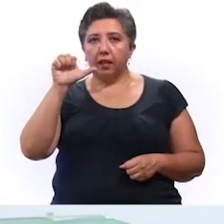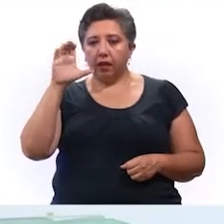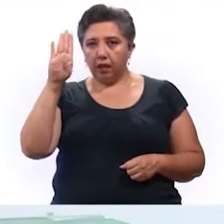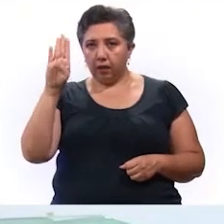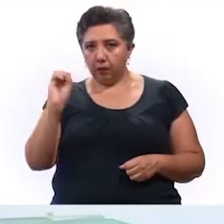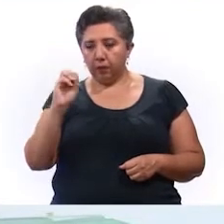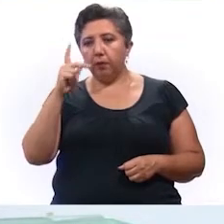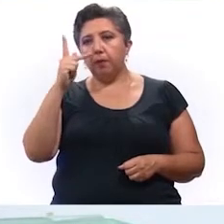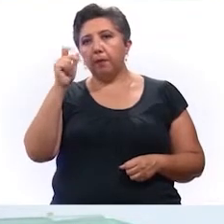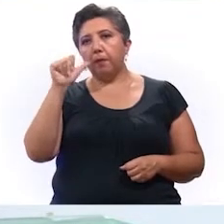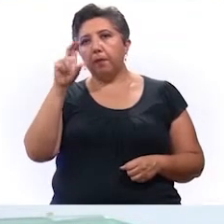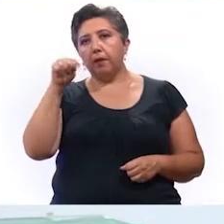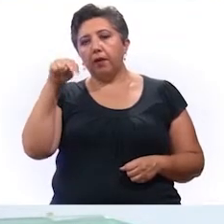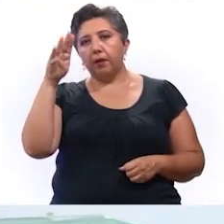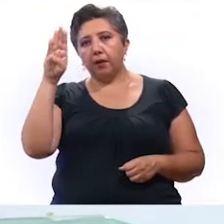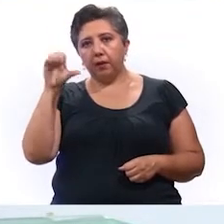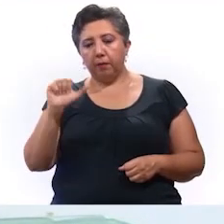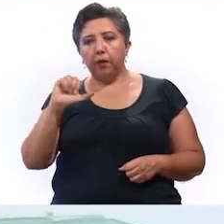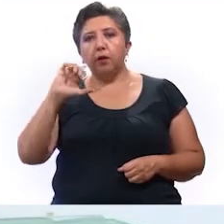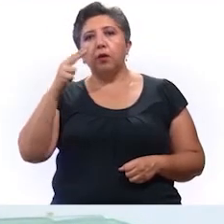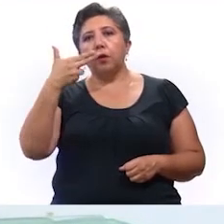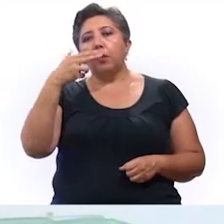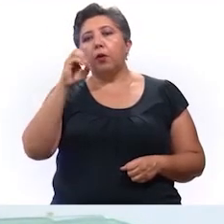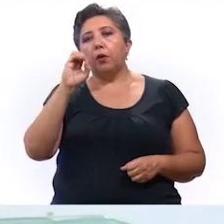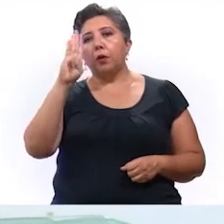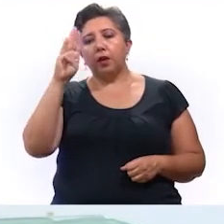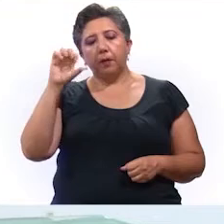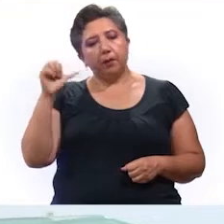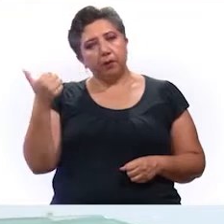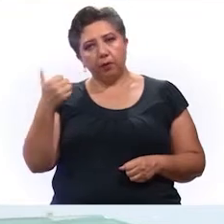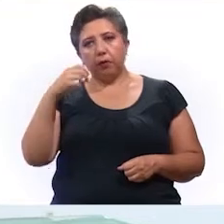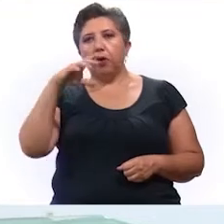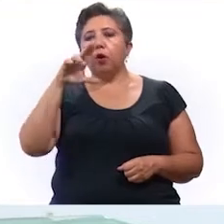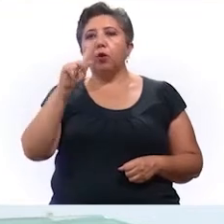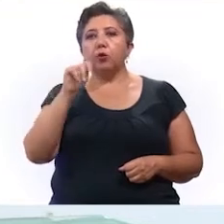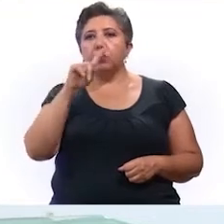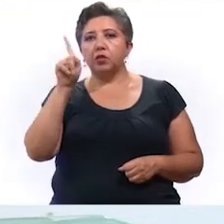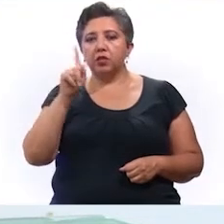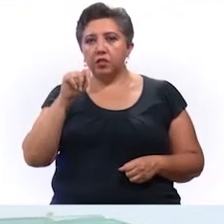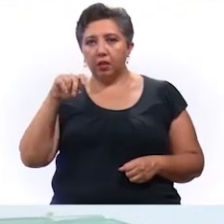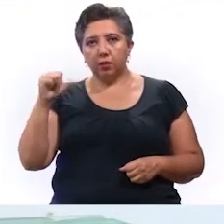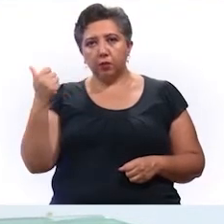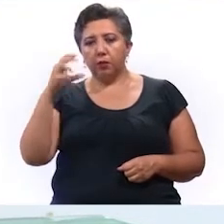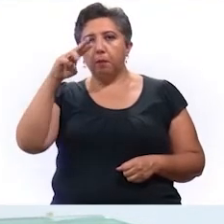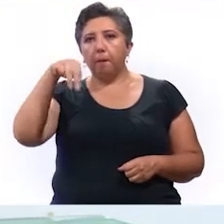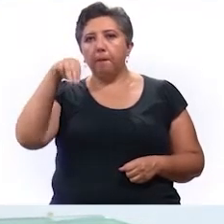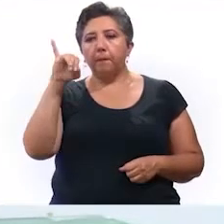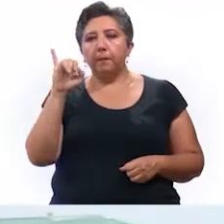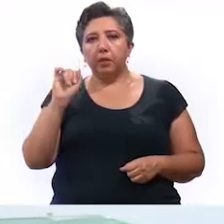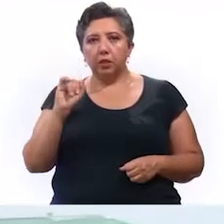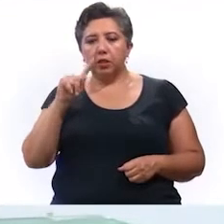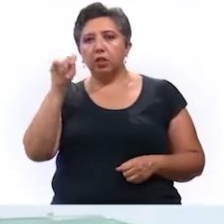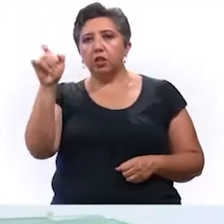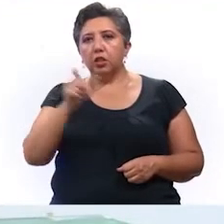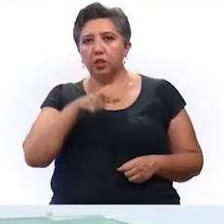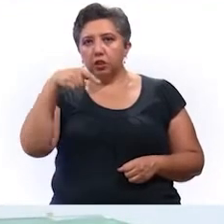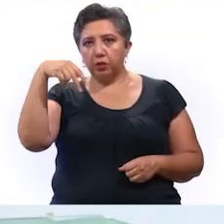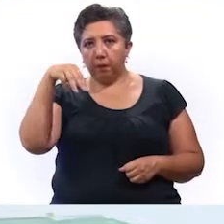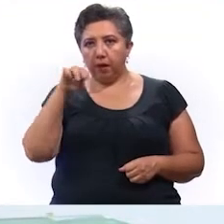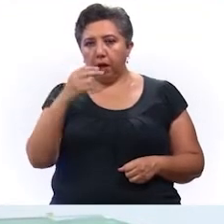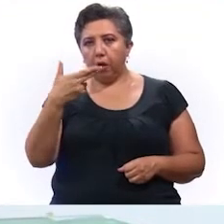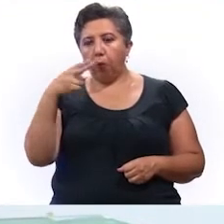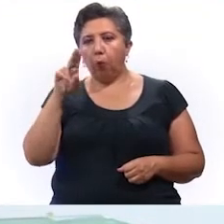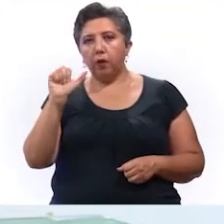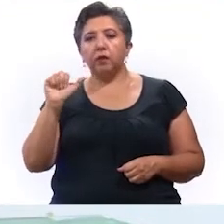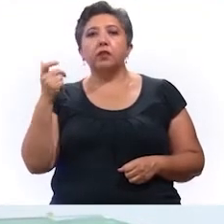Abalá, Panabá, Temax, Jocabá, Joctum, San, Maní, Tixmehuac,